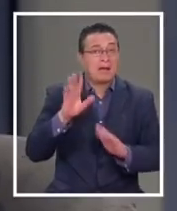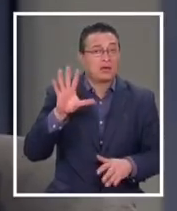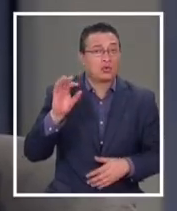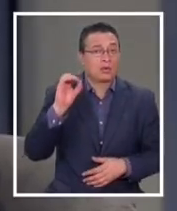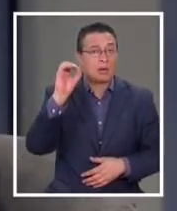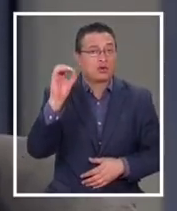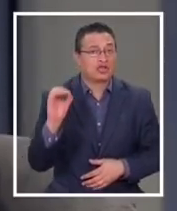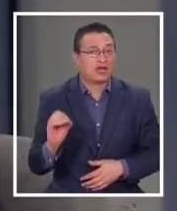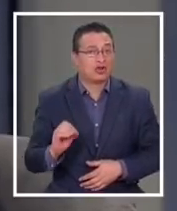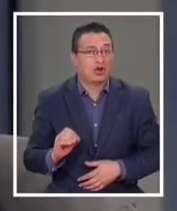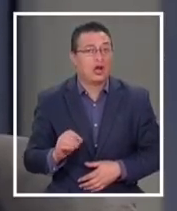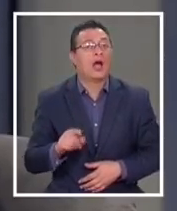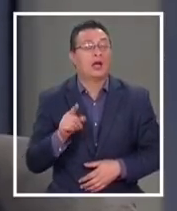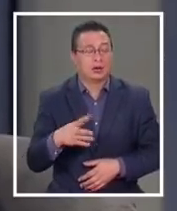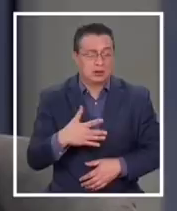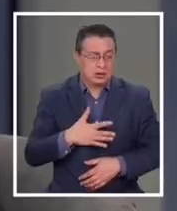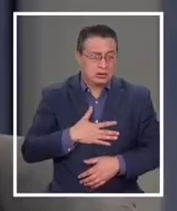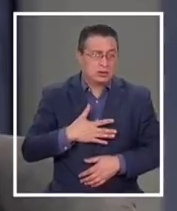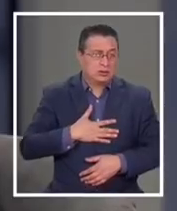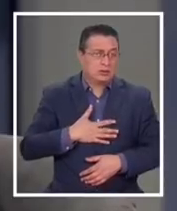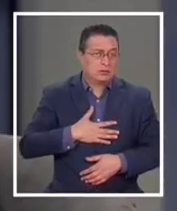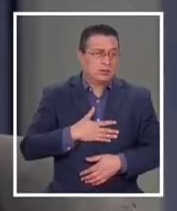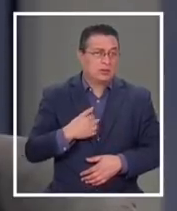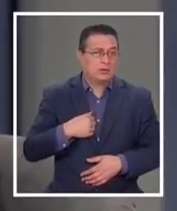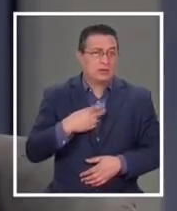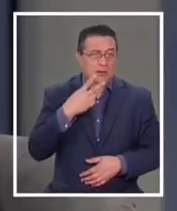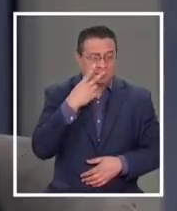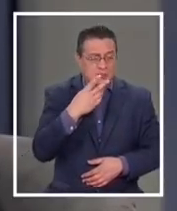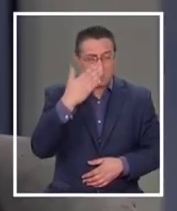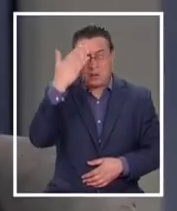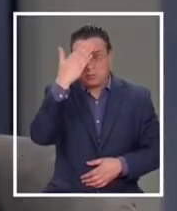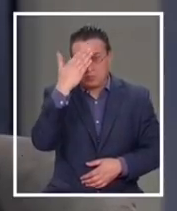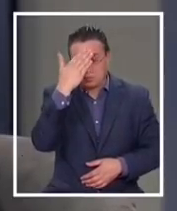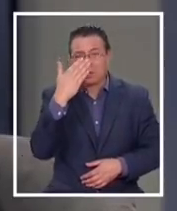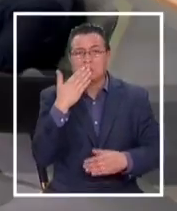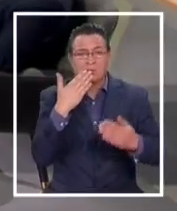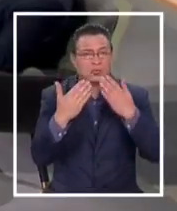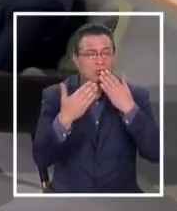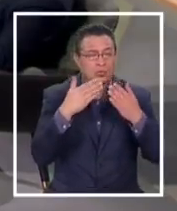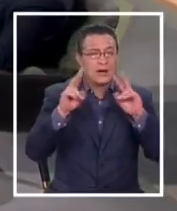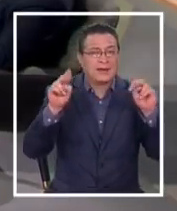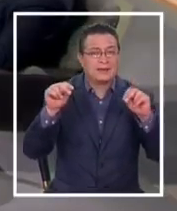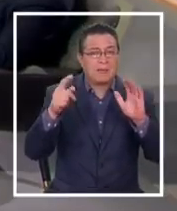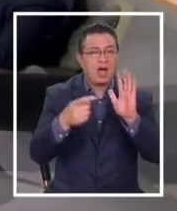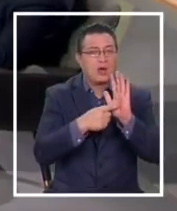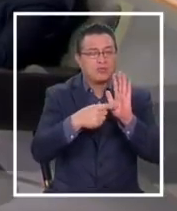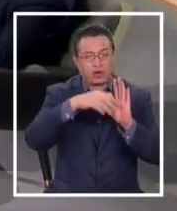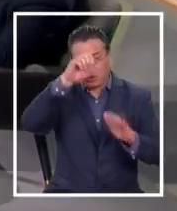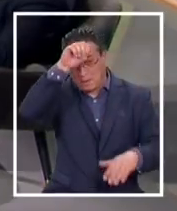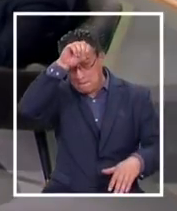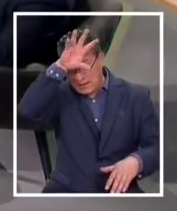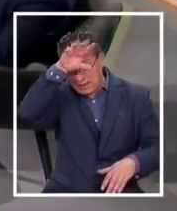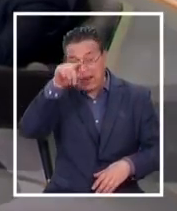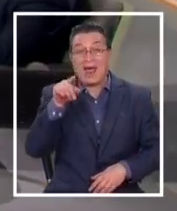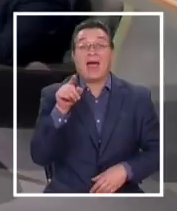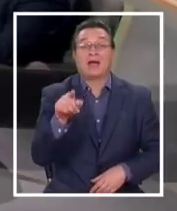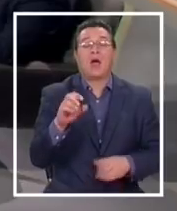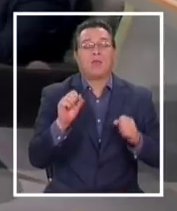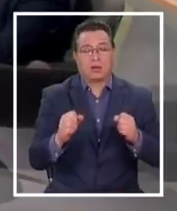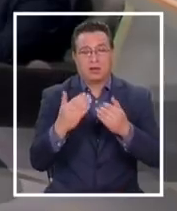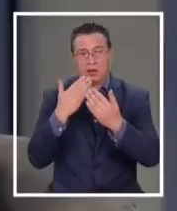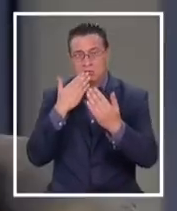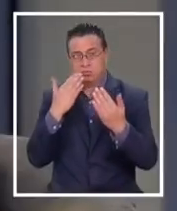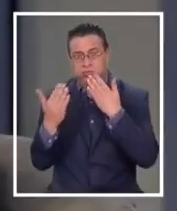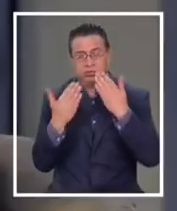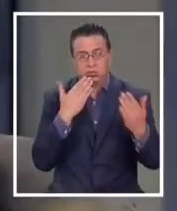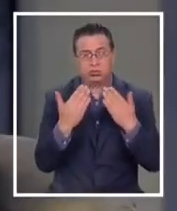50%. Entonces, a mí lo que me preocupa de la discusión del royalty es que yo entiendo que podamos discutir